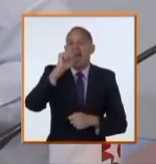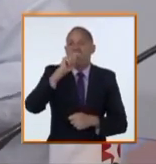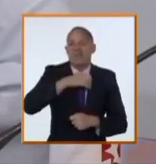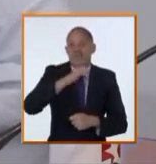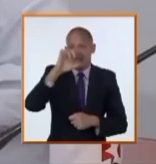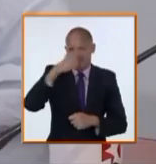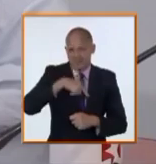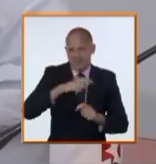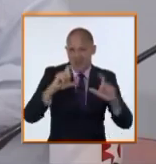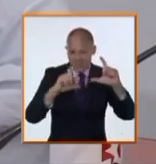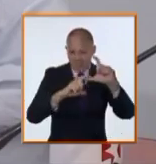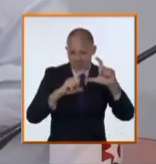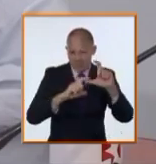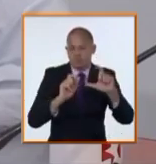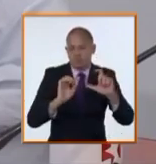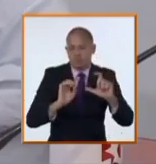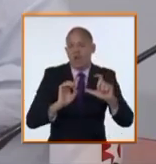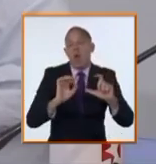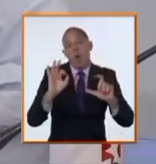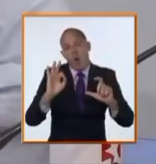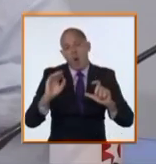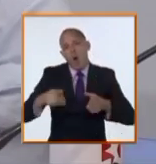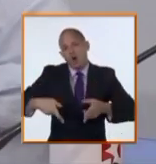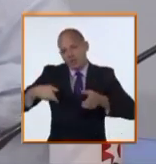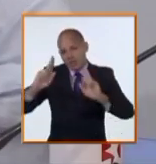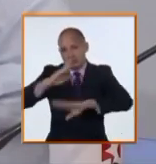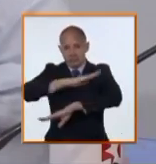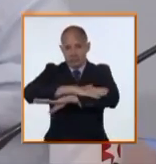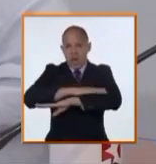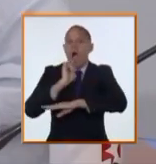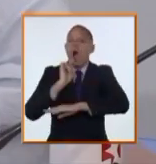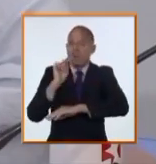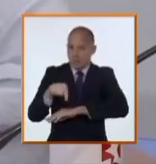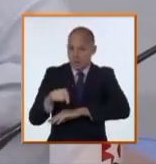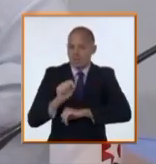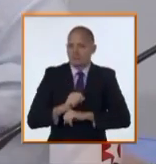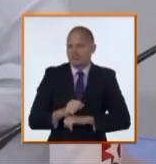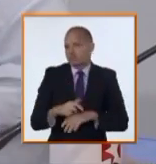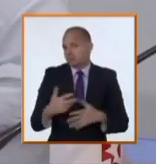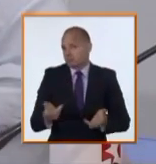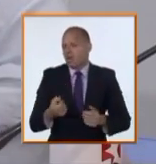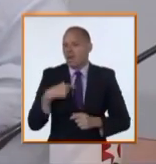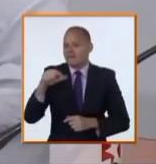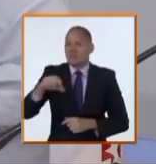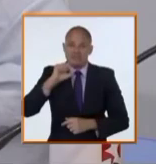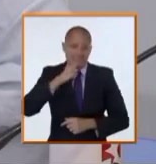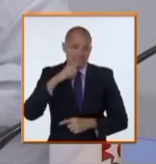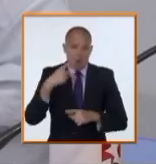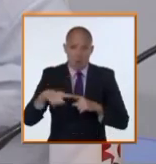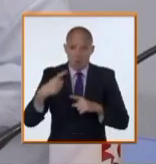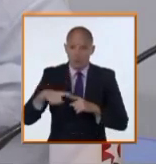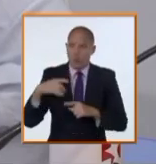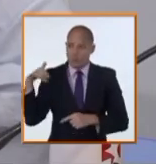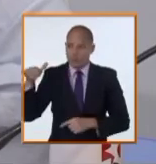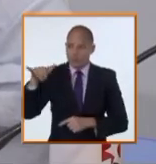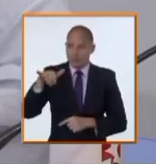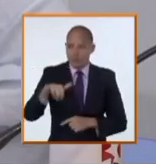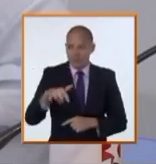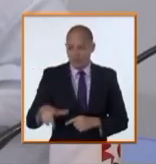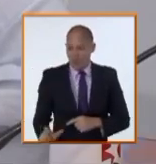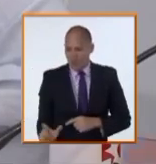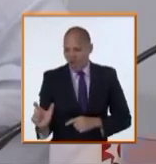secar las mismas para que no sea un impedimento para estos clientes que nos visitan desde estos países poder